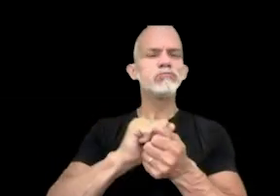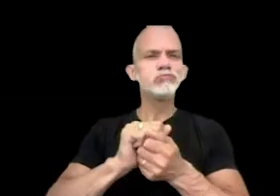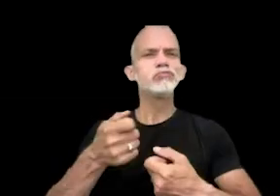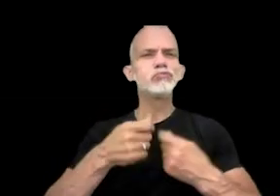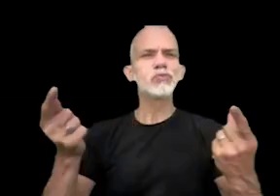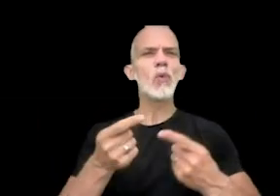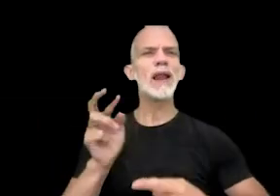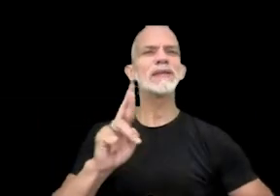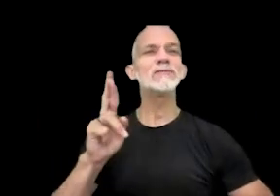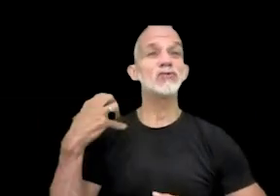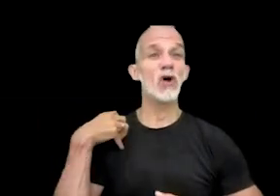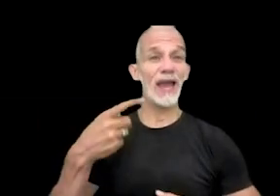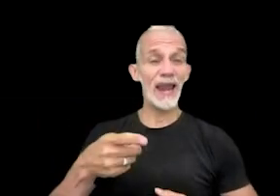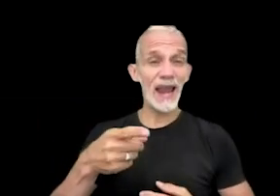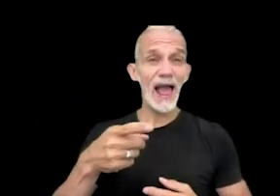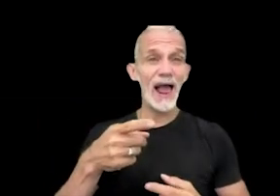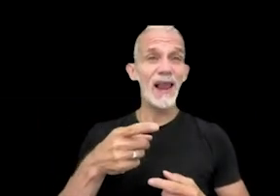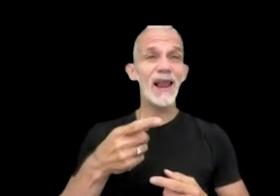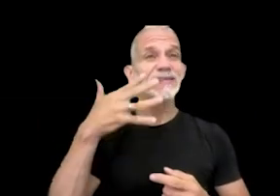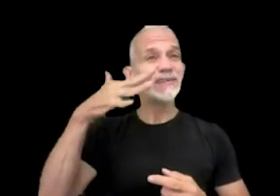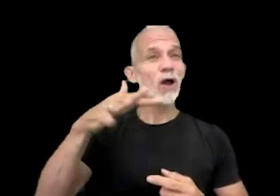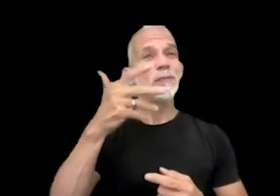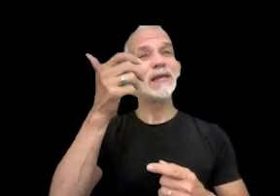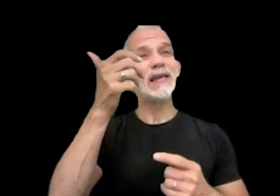la Resolución General